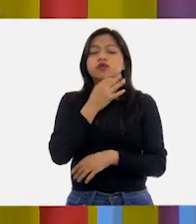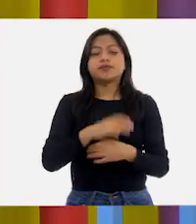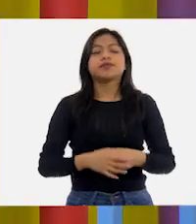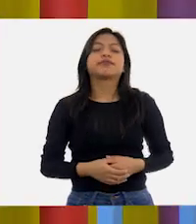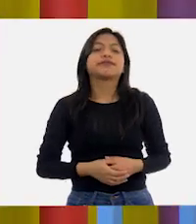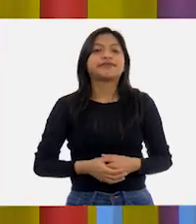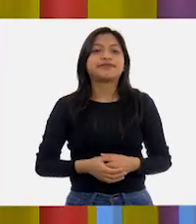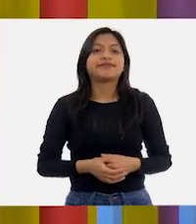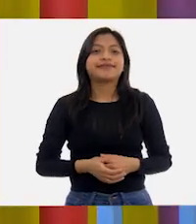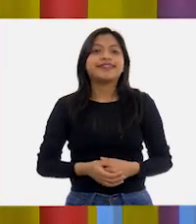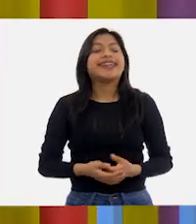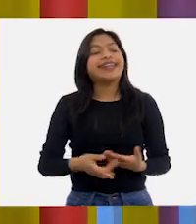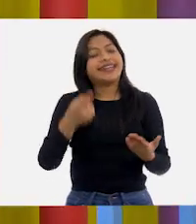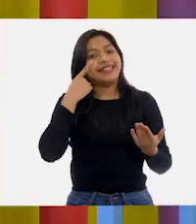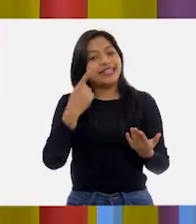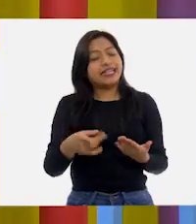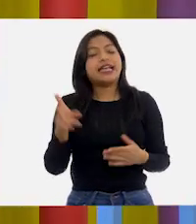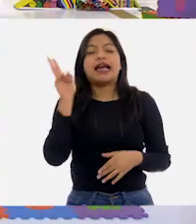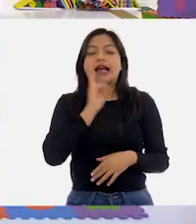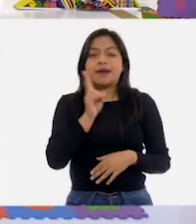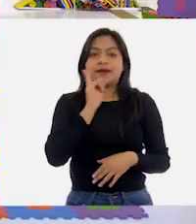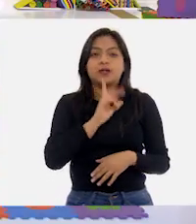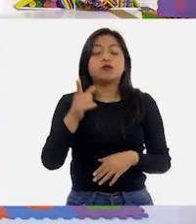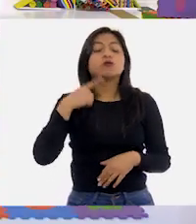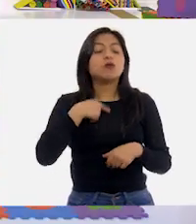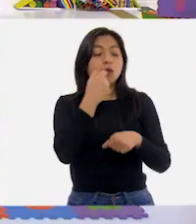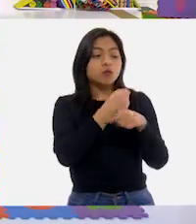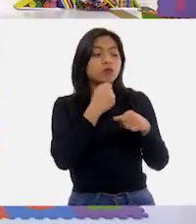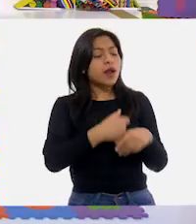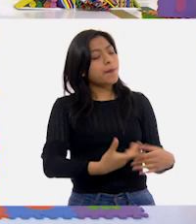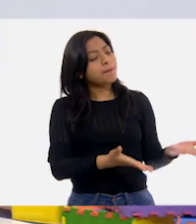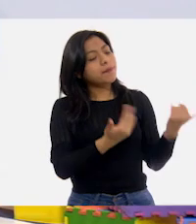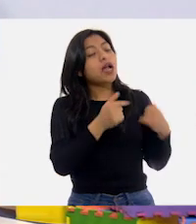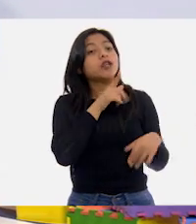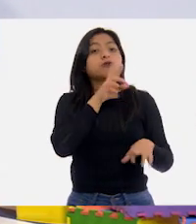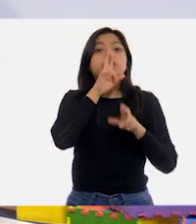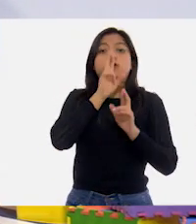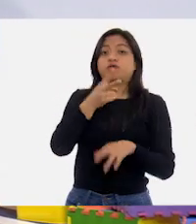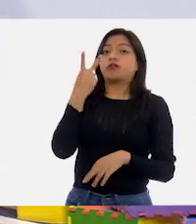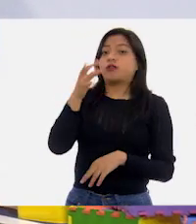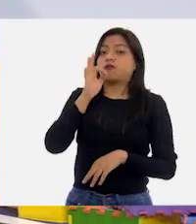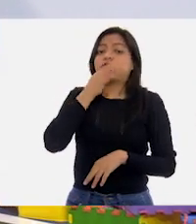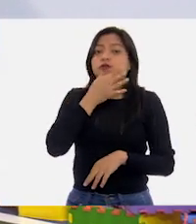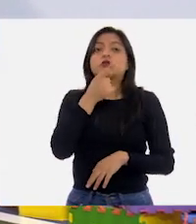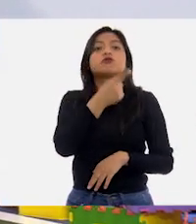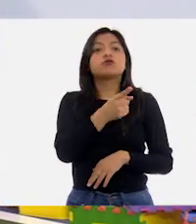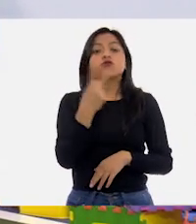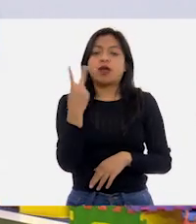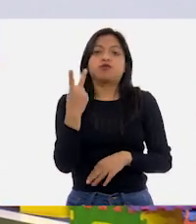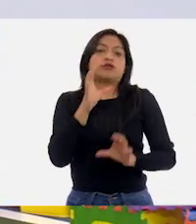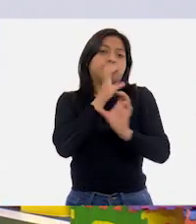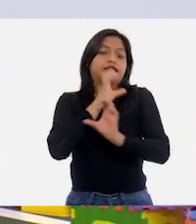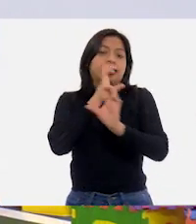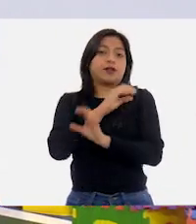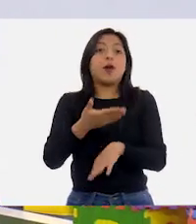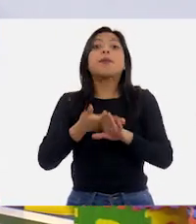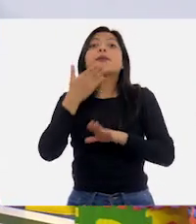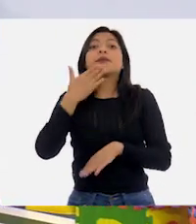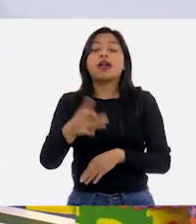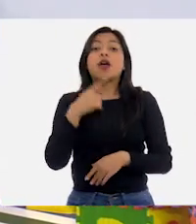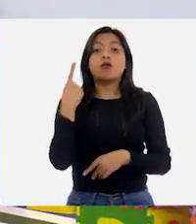2 minutitos. A ver. Yo voy a ensayar, te voy a decir levántate y tú contestas 2 minutitos, pero cantado. Muy bien. A ver. Muy bien,